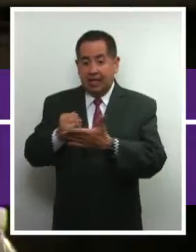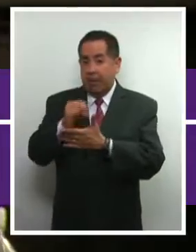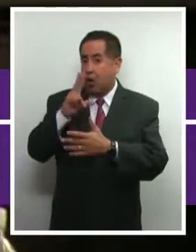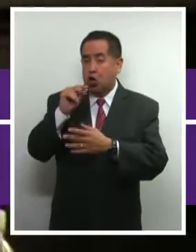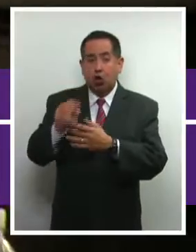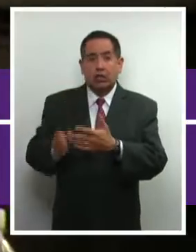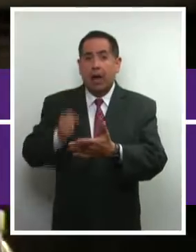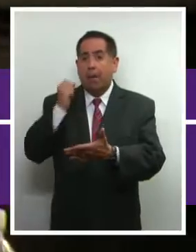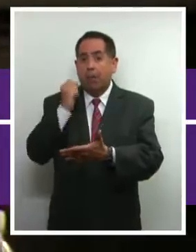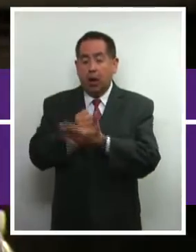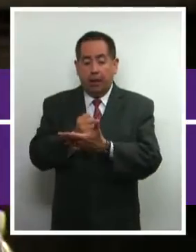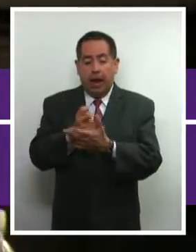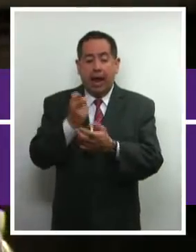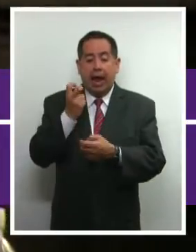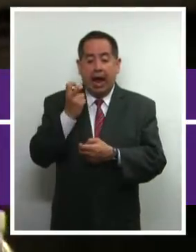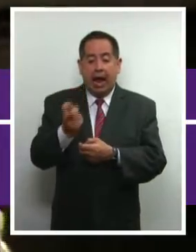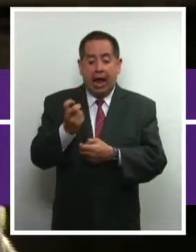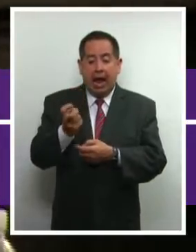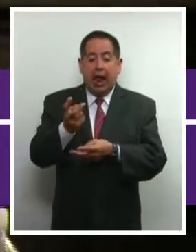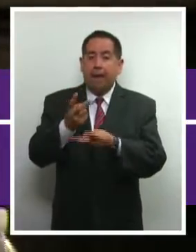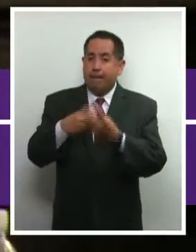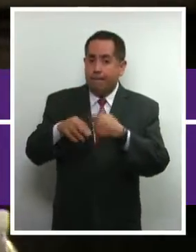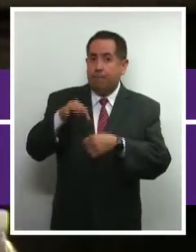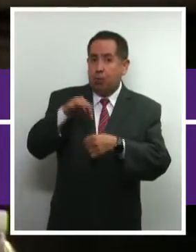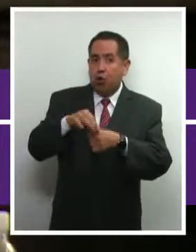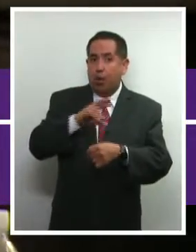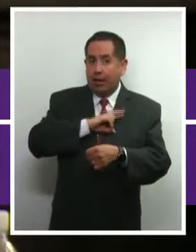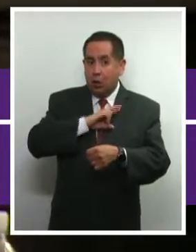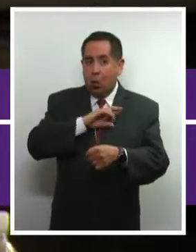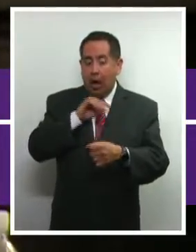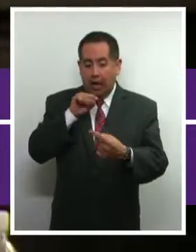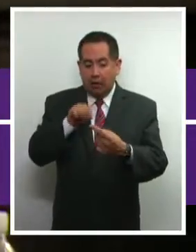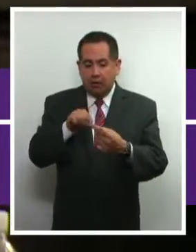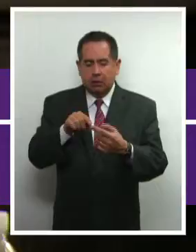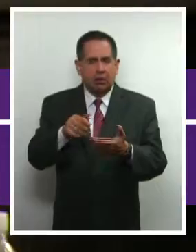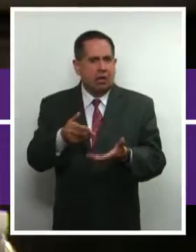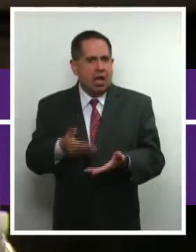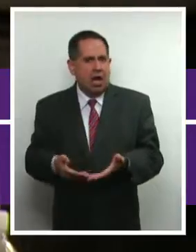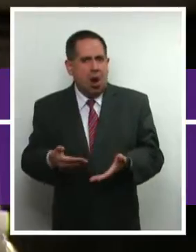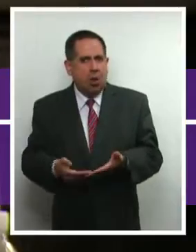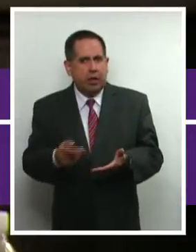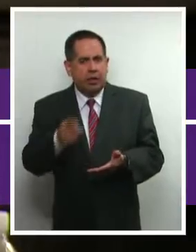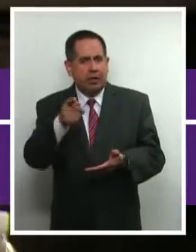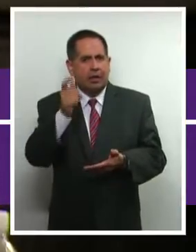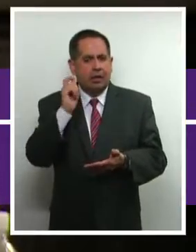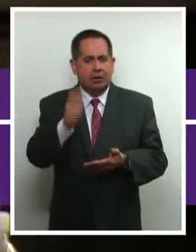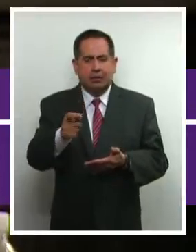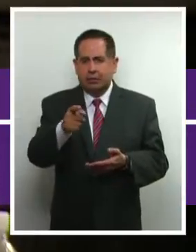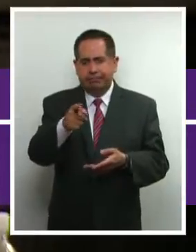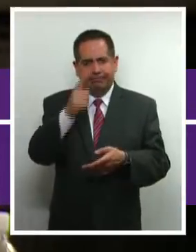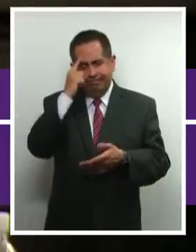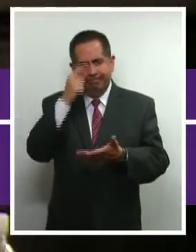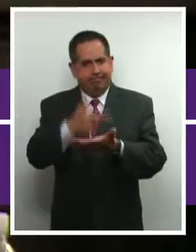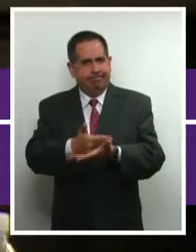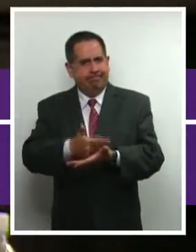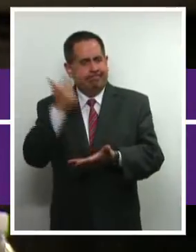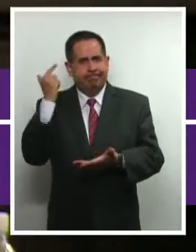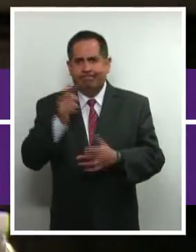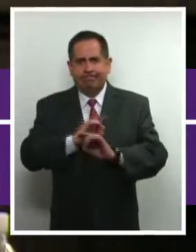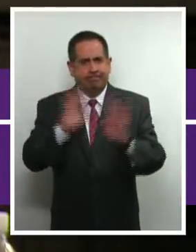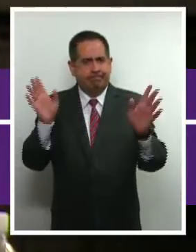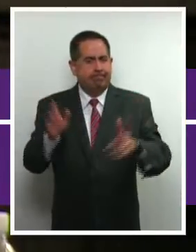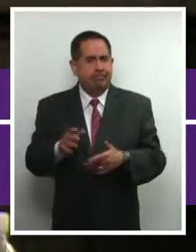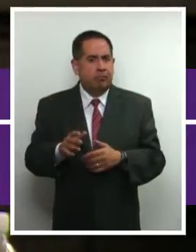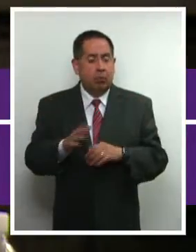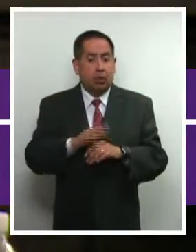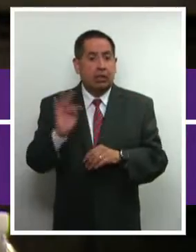aprobaba, entonces venían los votos particulares. Lo que está sucediendo ahorita es tan grave porque de haberlo